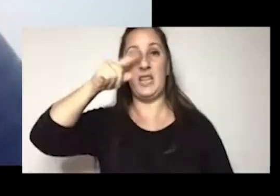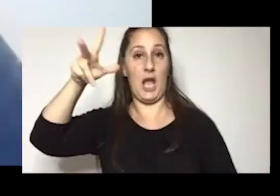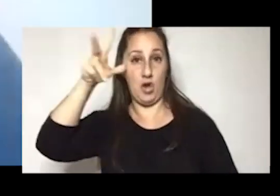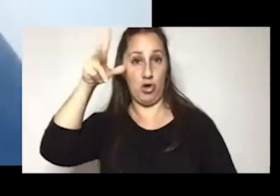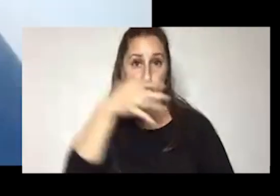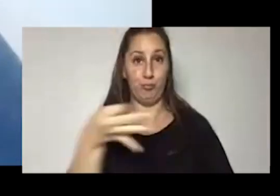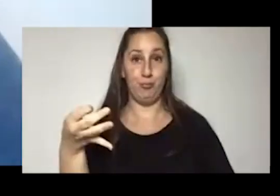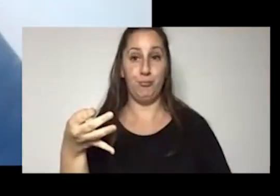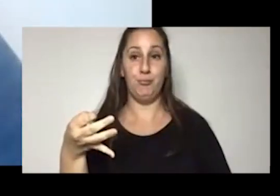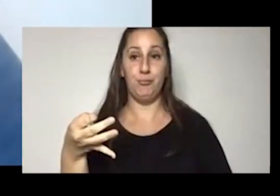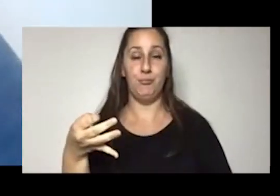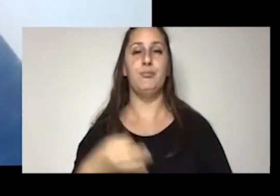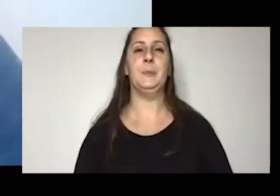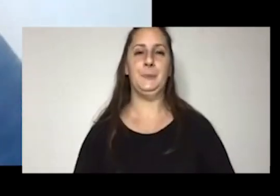Perfecto.